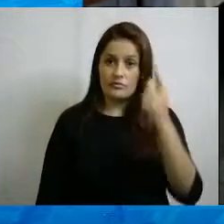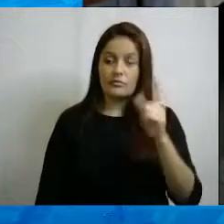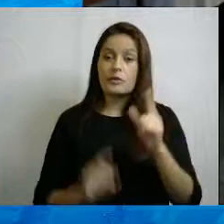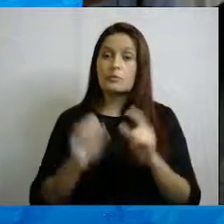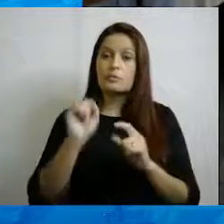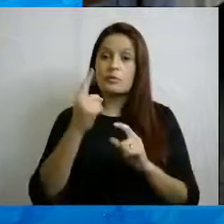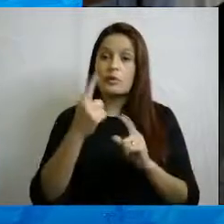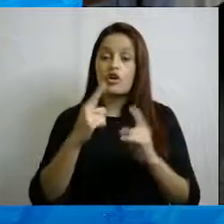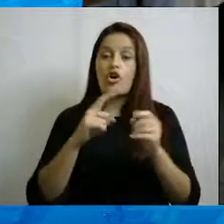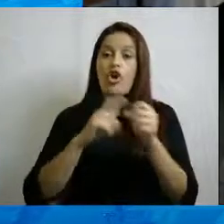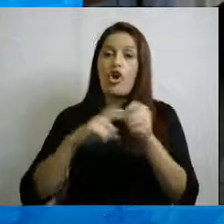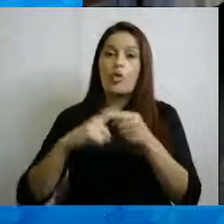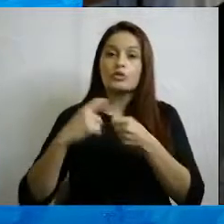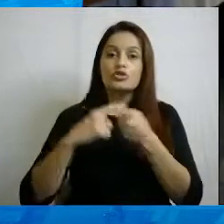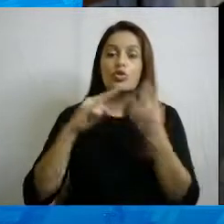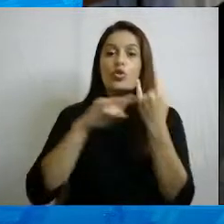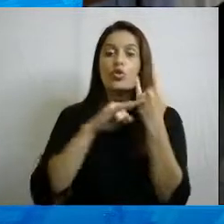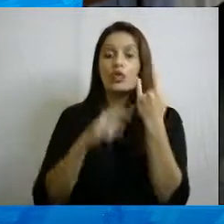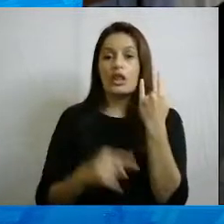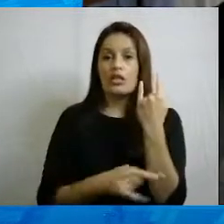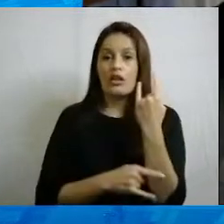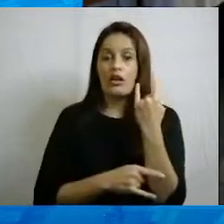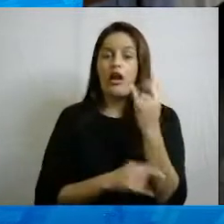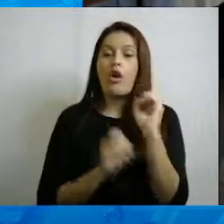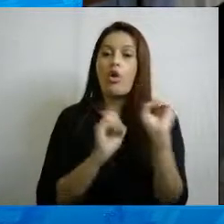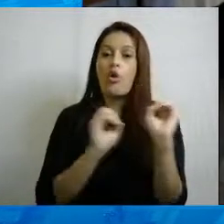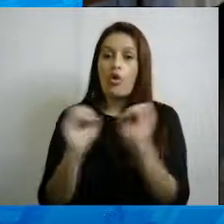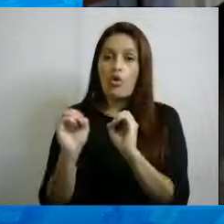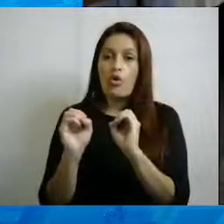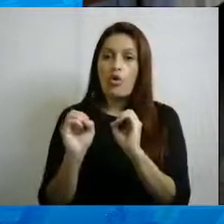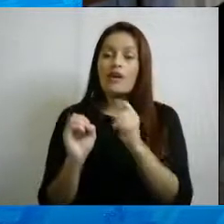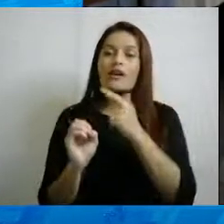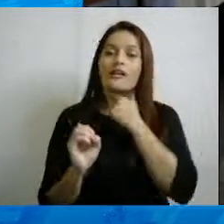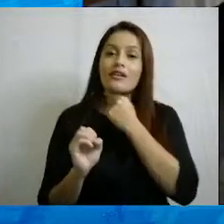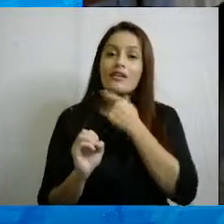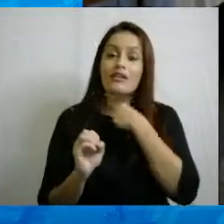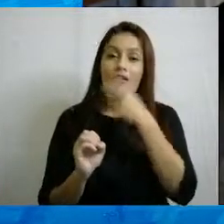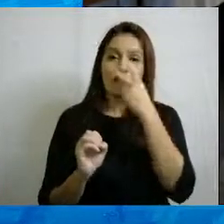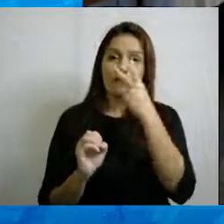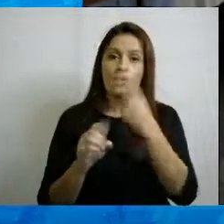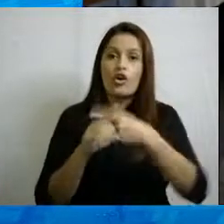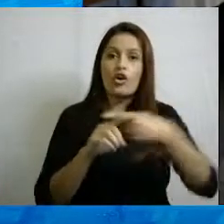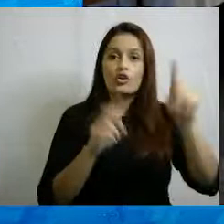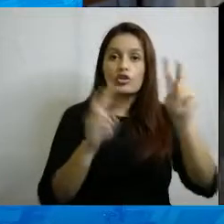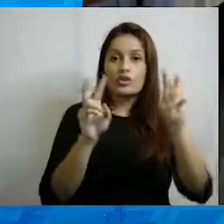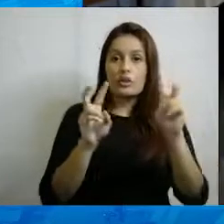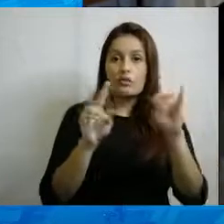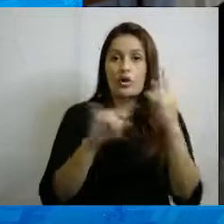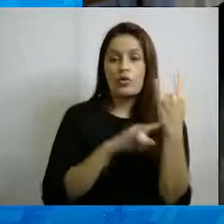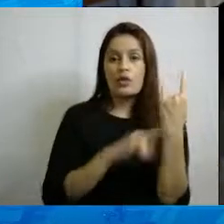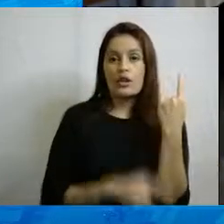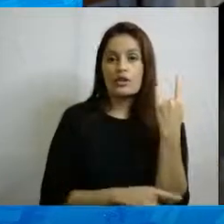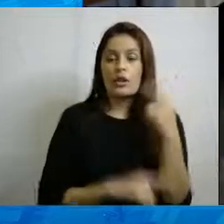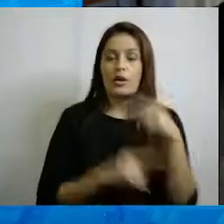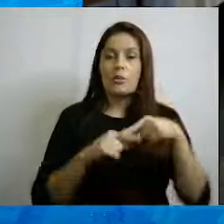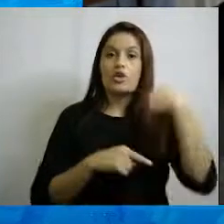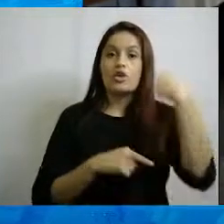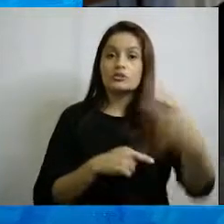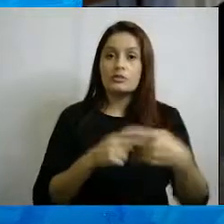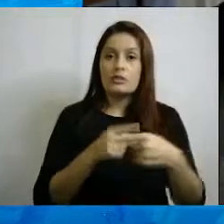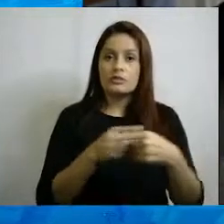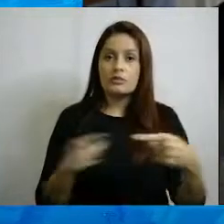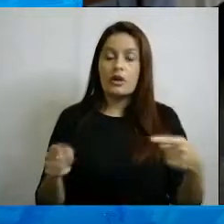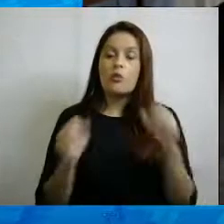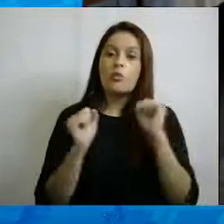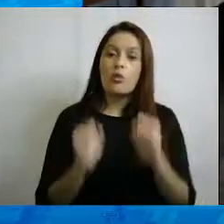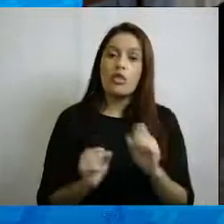comisión jurídica o...? Porque queremos ver otros temas también en comisión jurídica la próxima semana.